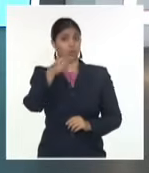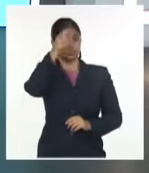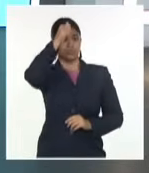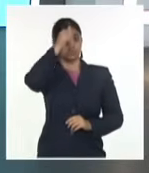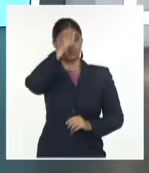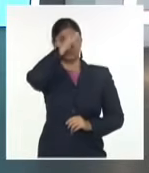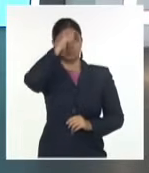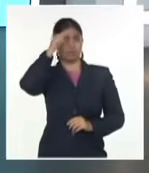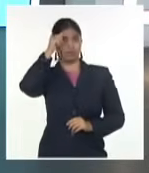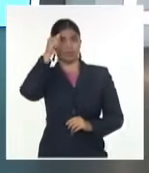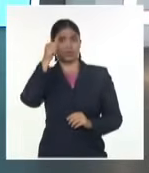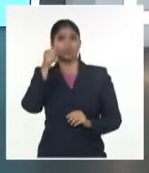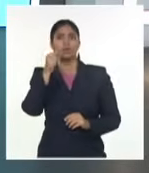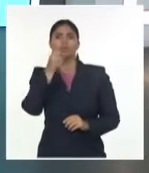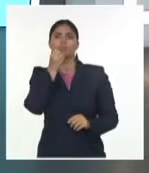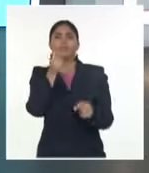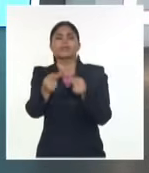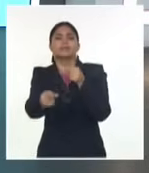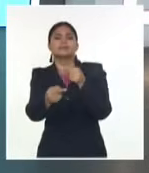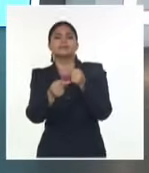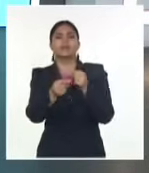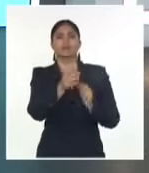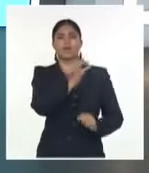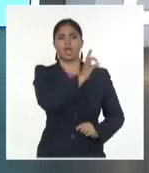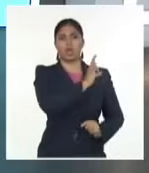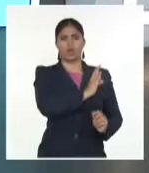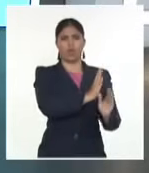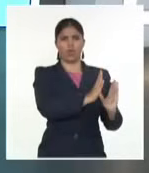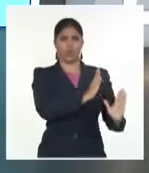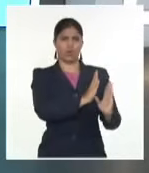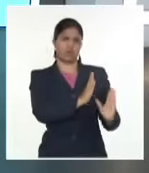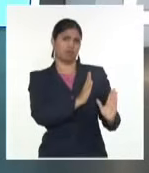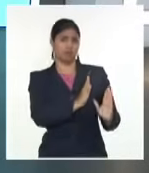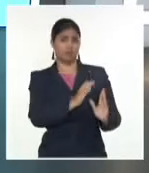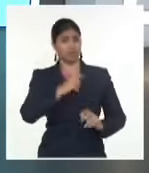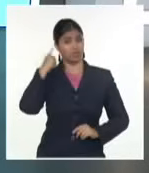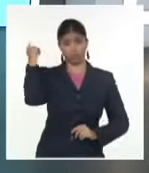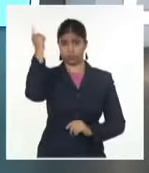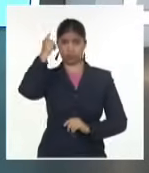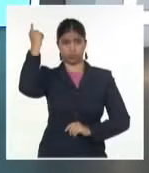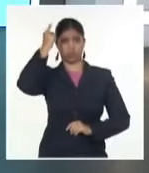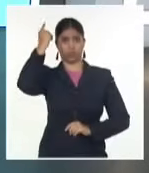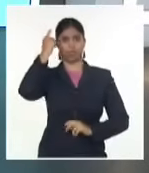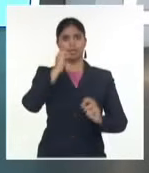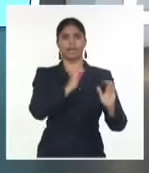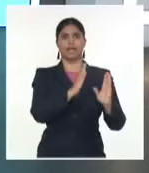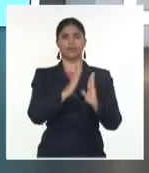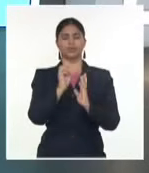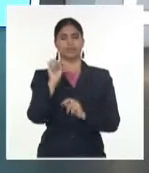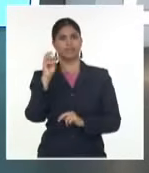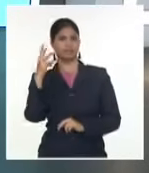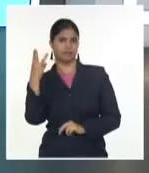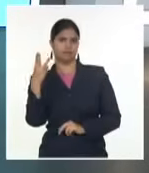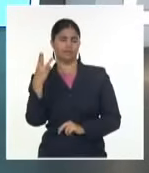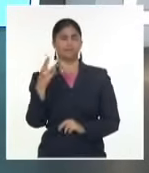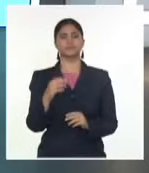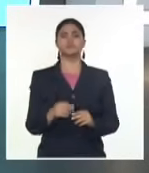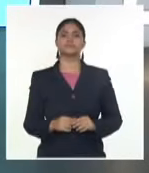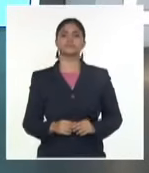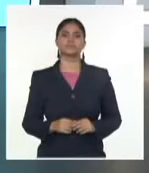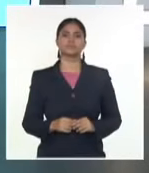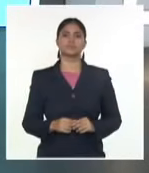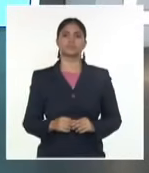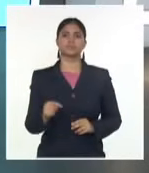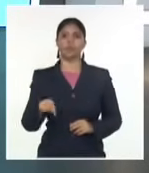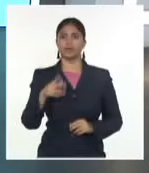más oriental del Mar Caribe, transitando por esta zona como un huracán intenso, categoría 3 o superior. Un sistema que ahora mismo tiene